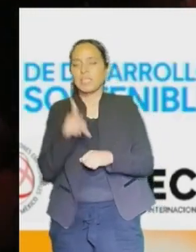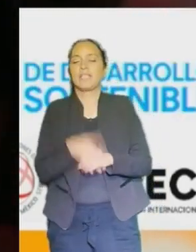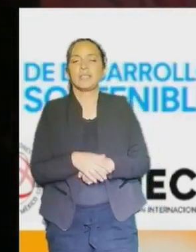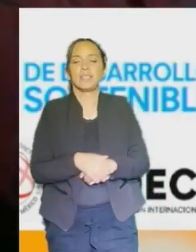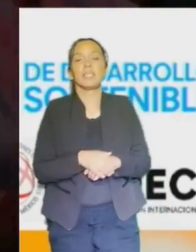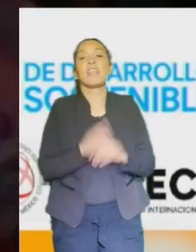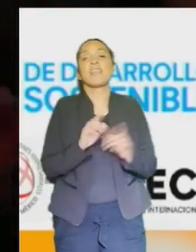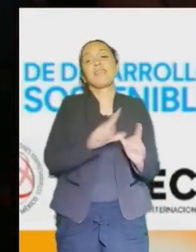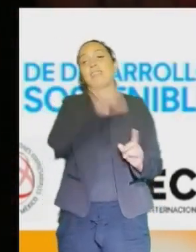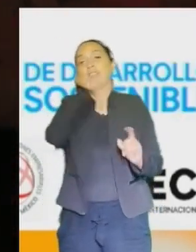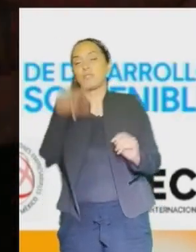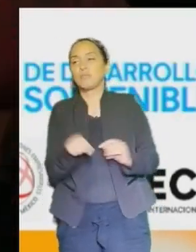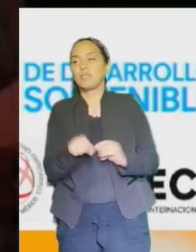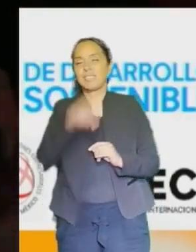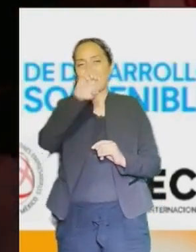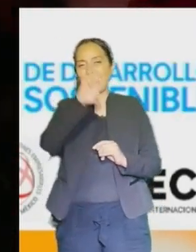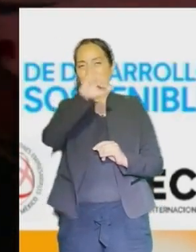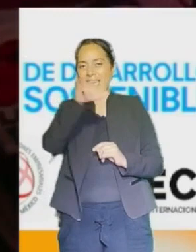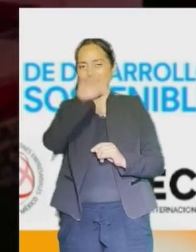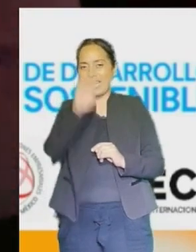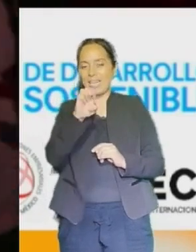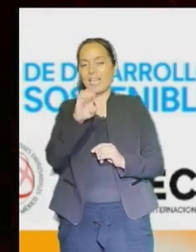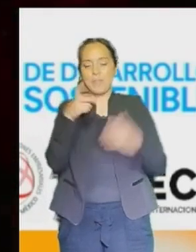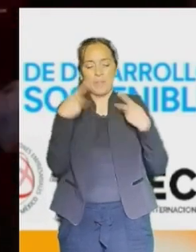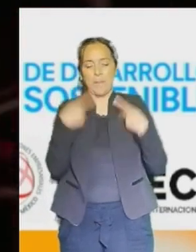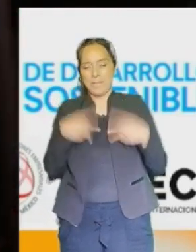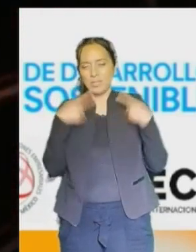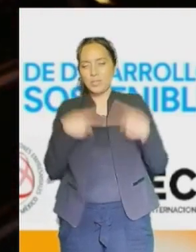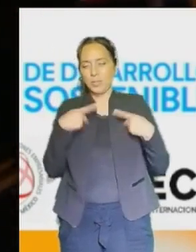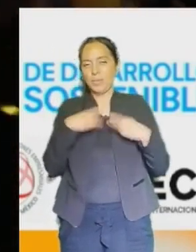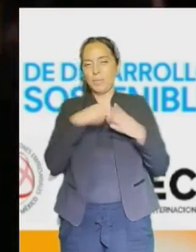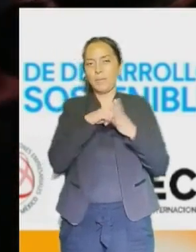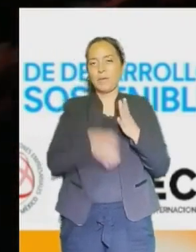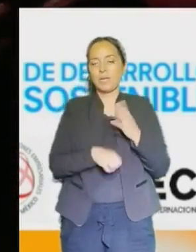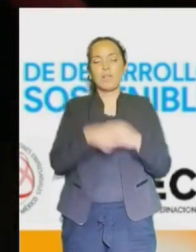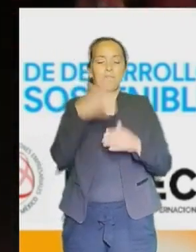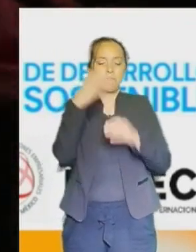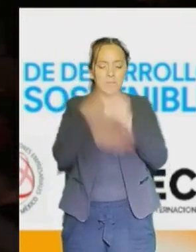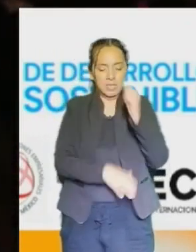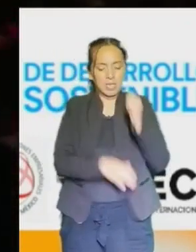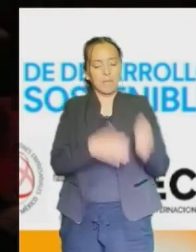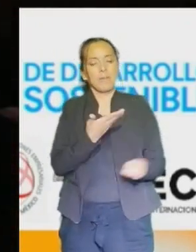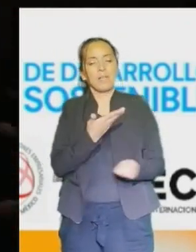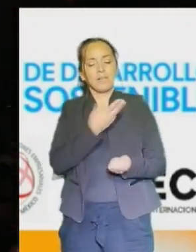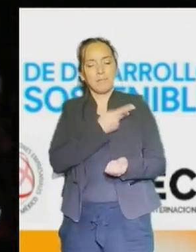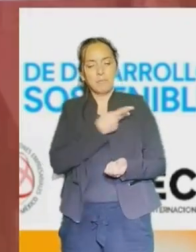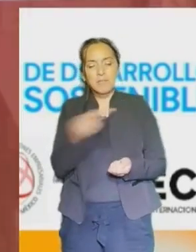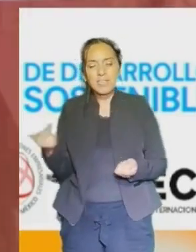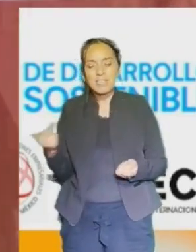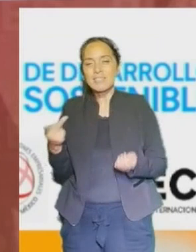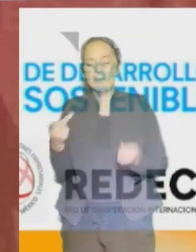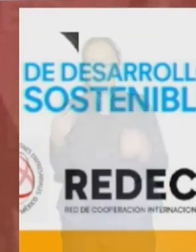y después de ahí están los ejes. Entonces, en el eje de persona está fin de la pobreza, hambre cero, salud y